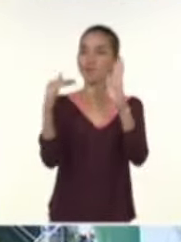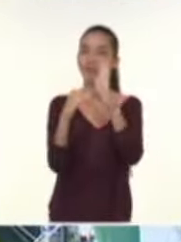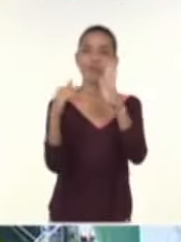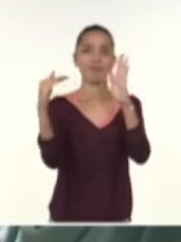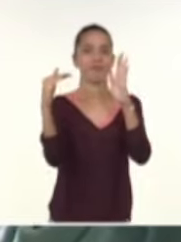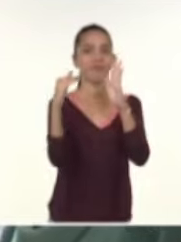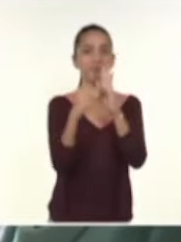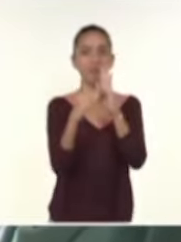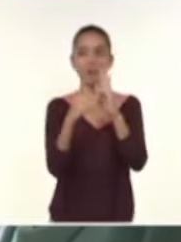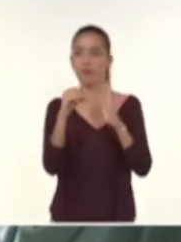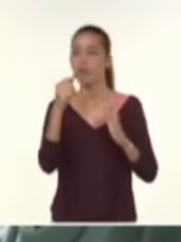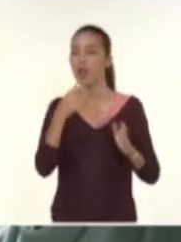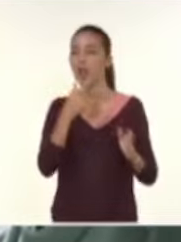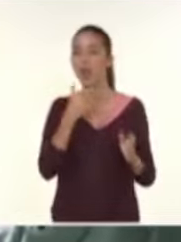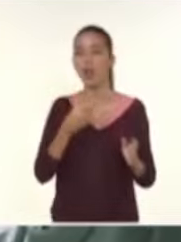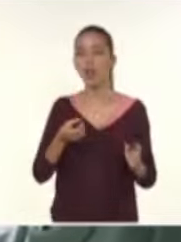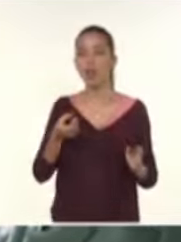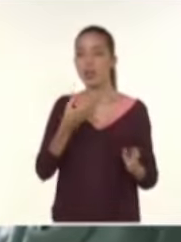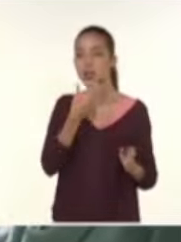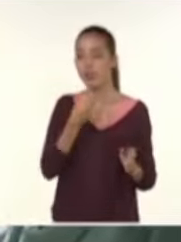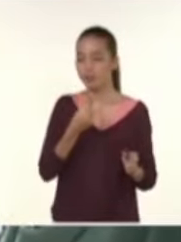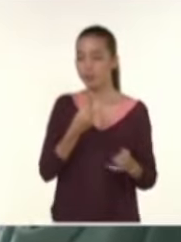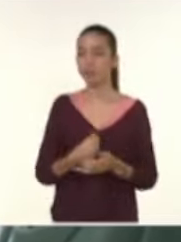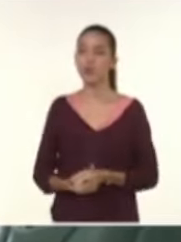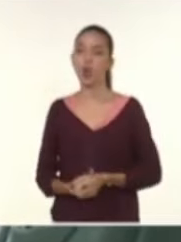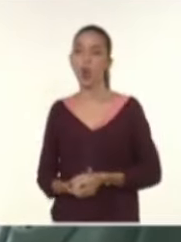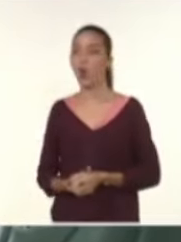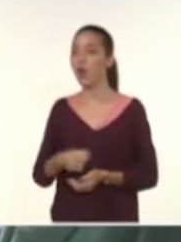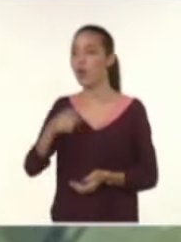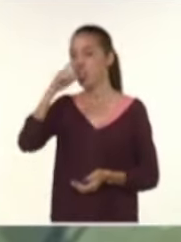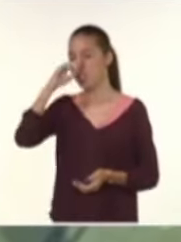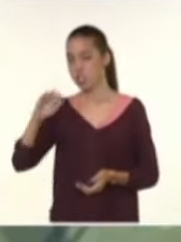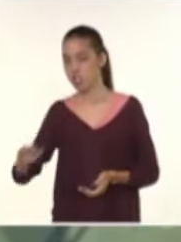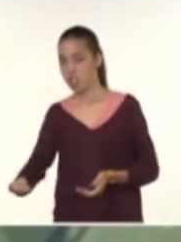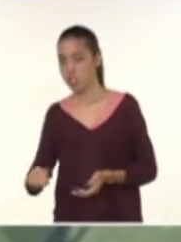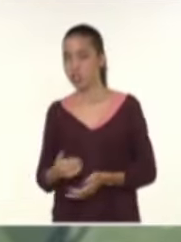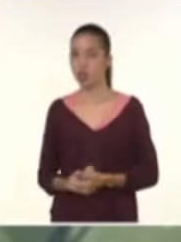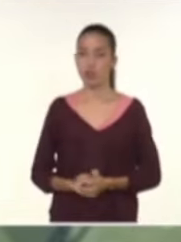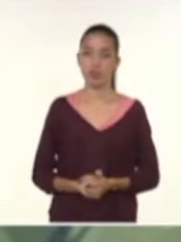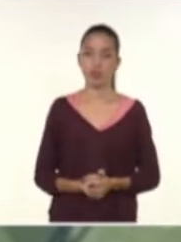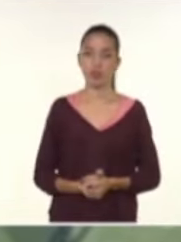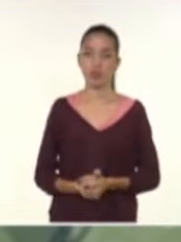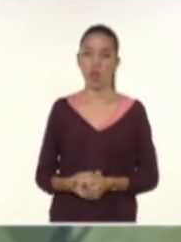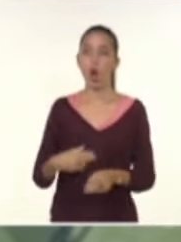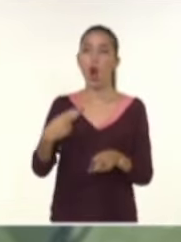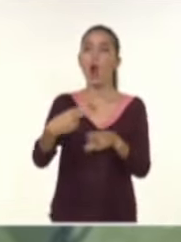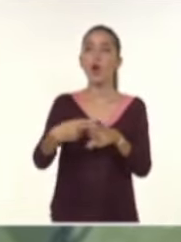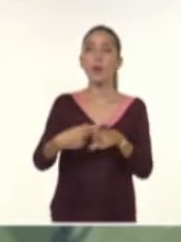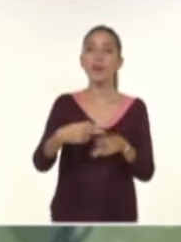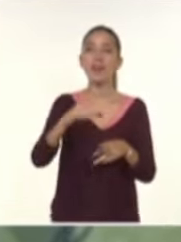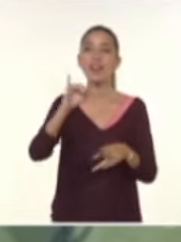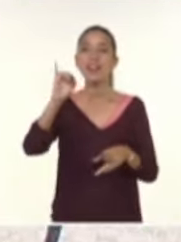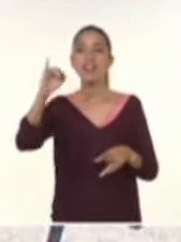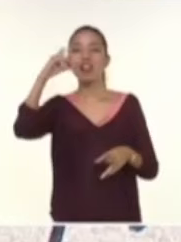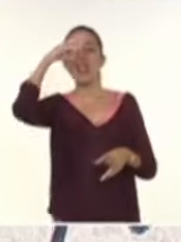El nombre que se propone para el campamento es Ismaelillo, Campamento